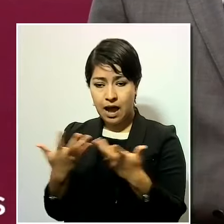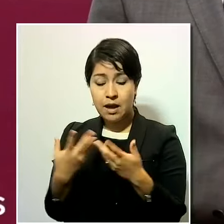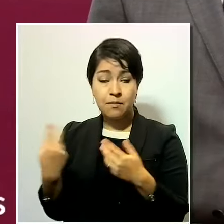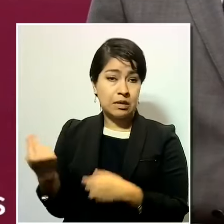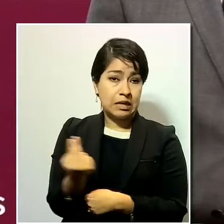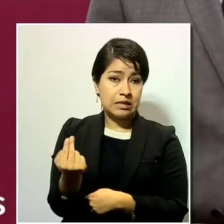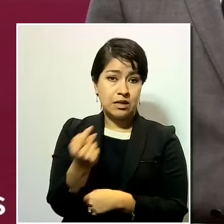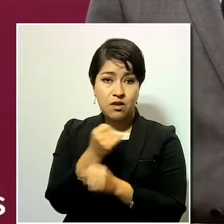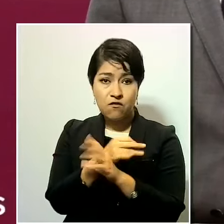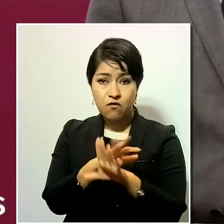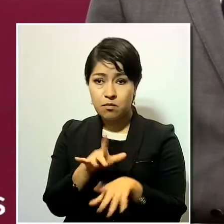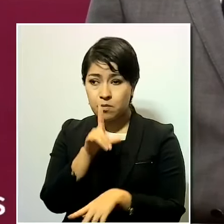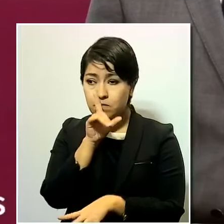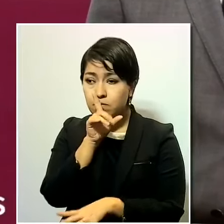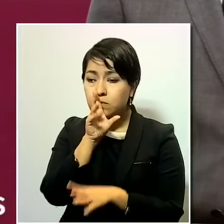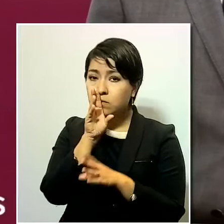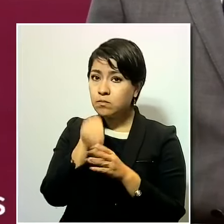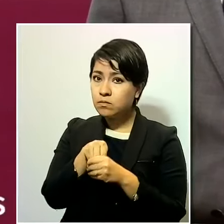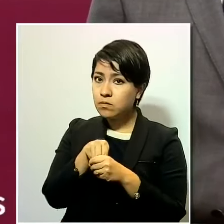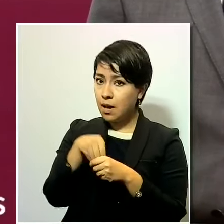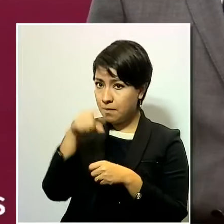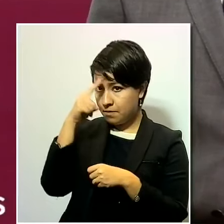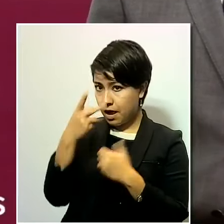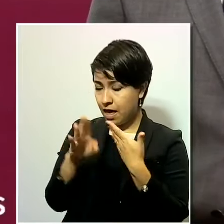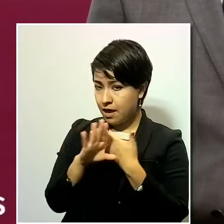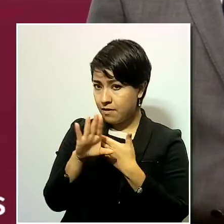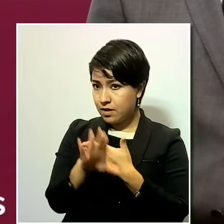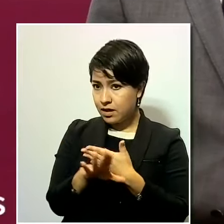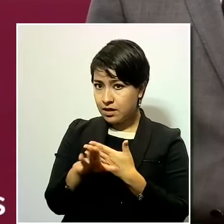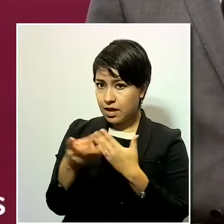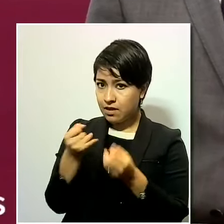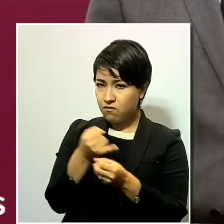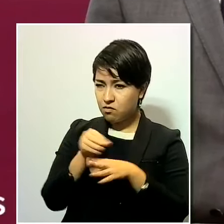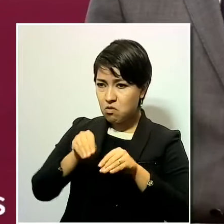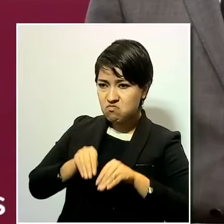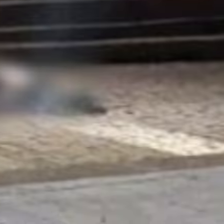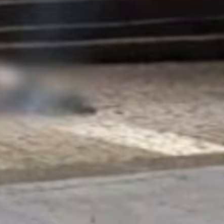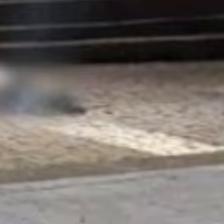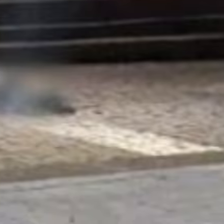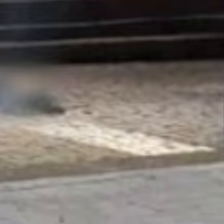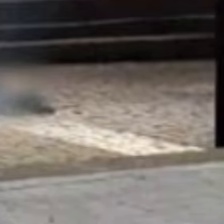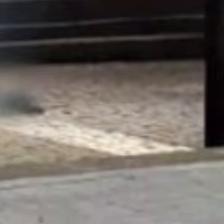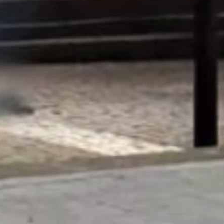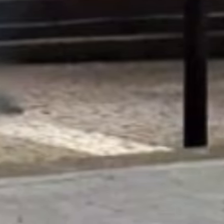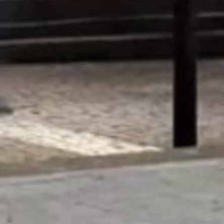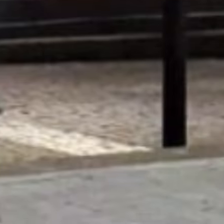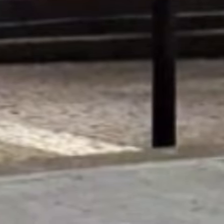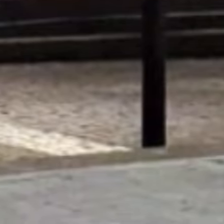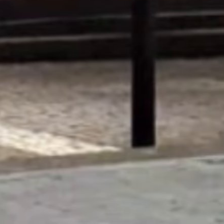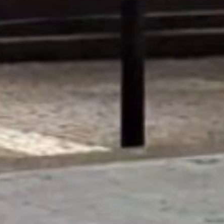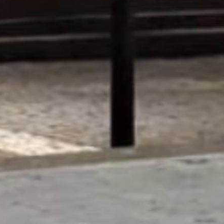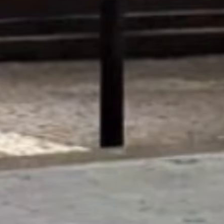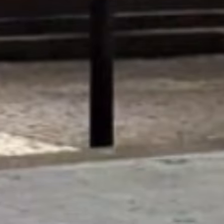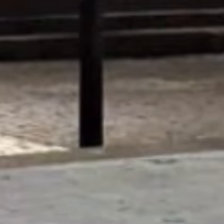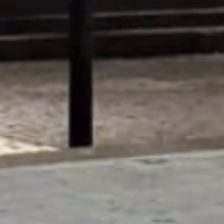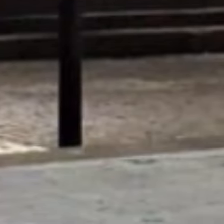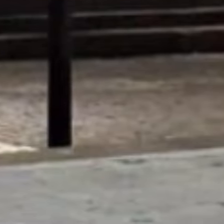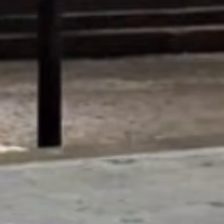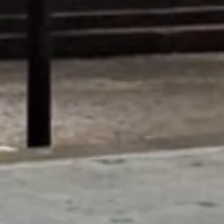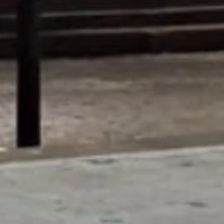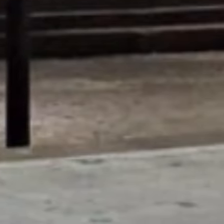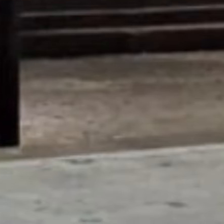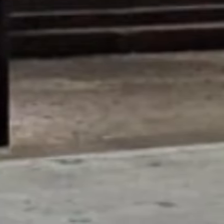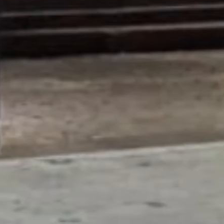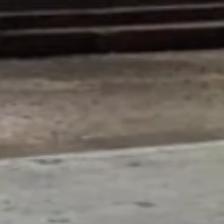suficiente para que no haya fuga de información Ramírez bedo ya destacó que los detalles de la investigación se deben de mantener en secrecía